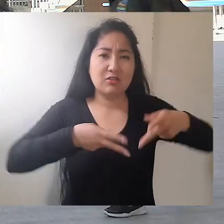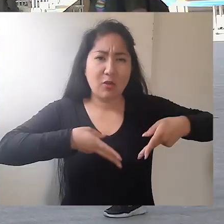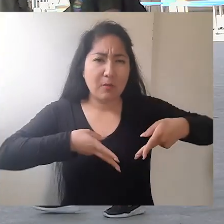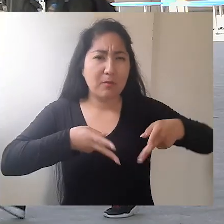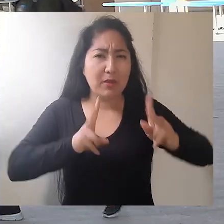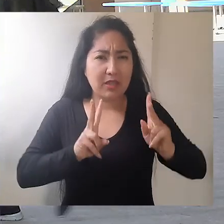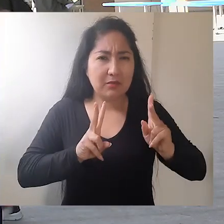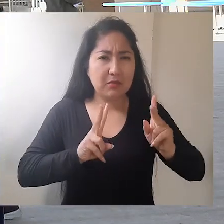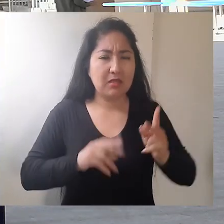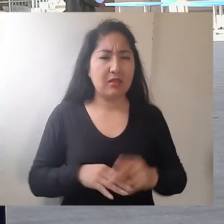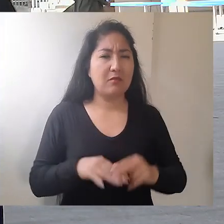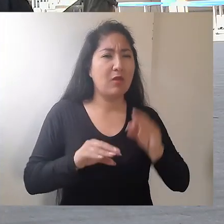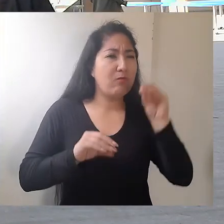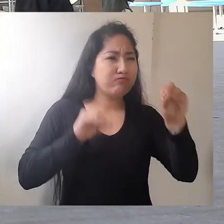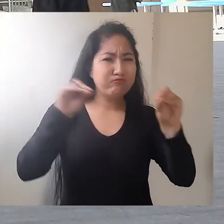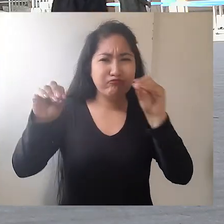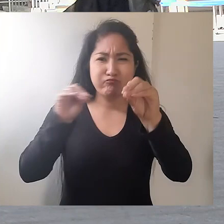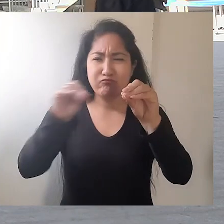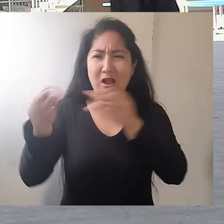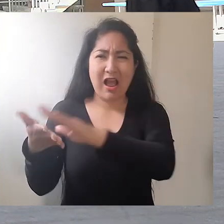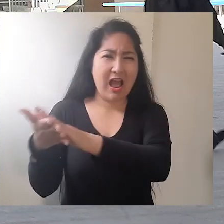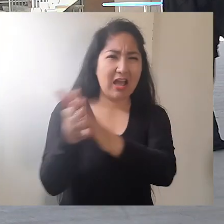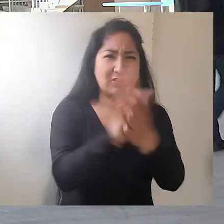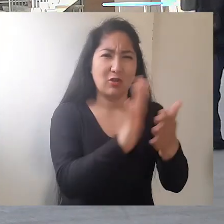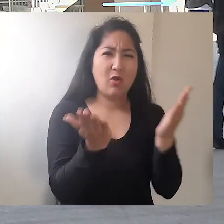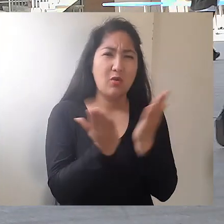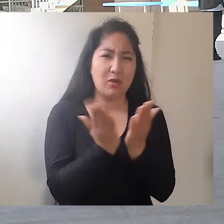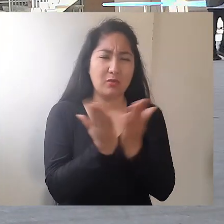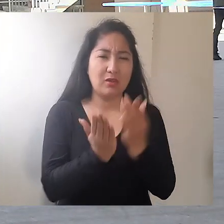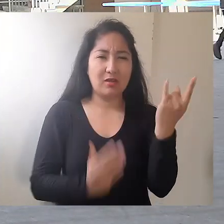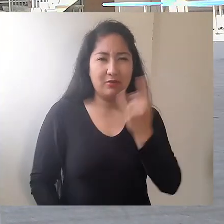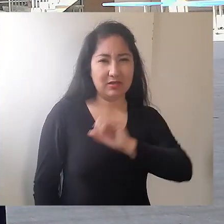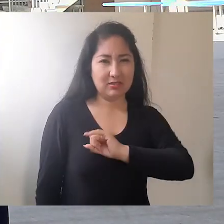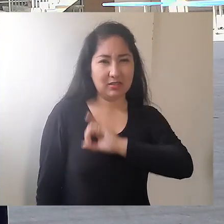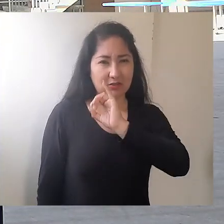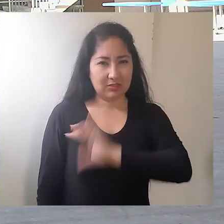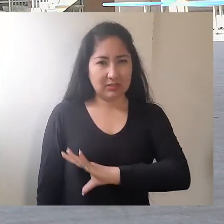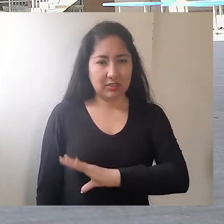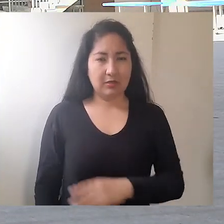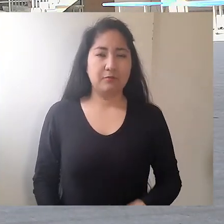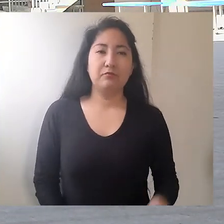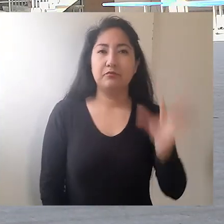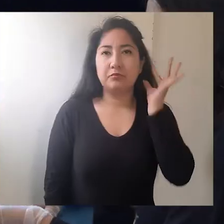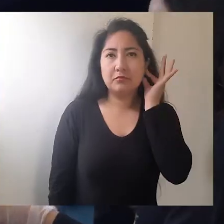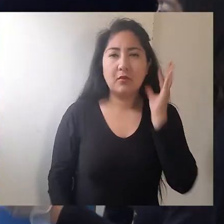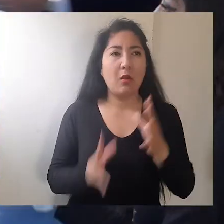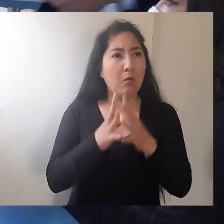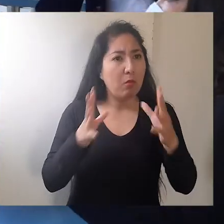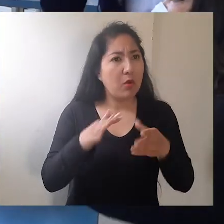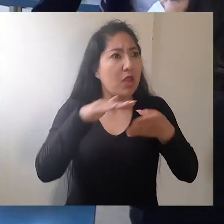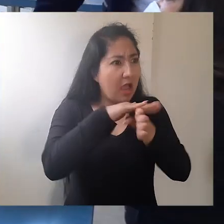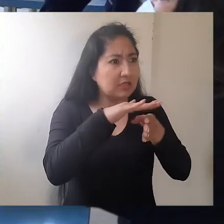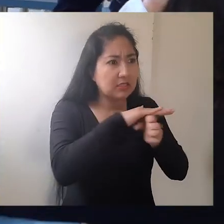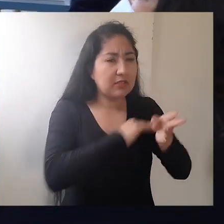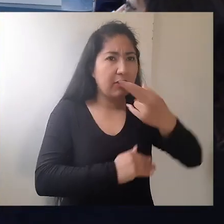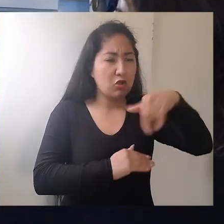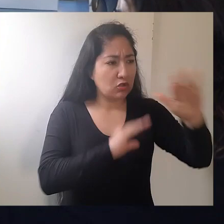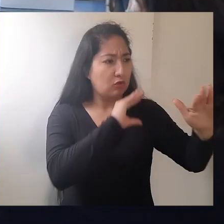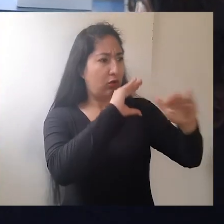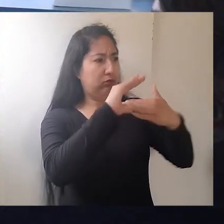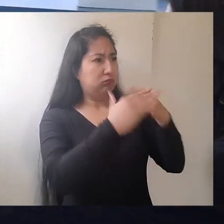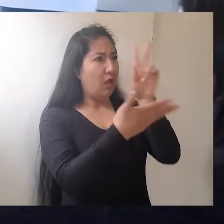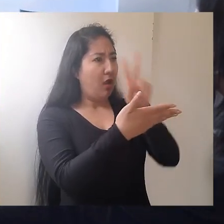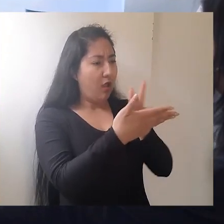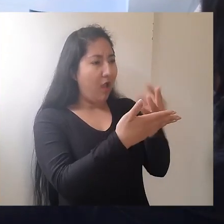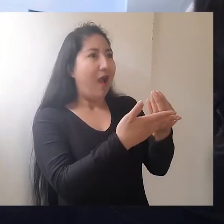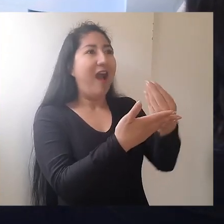y eso nos va a permitir, digamos, llegar a la mayor cantidad posible de estudiantes de la Universidad de Santiago de Chile. Eficiente, súper accesible.